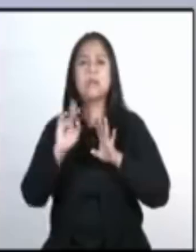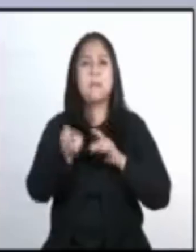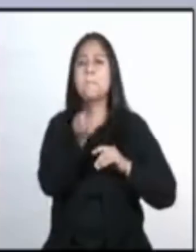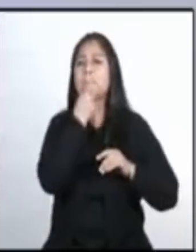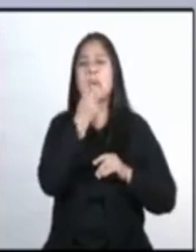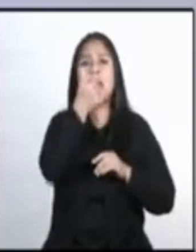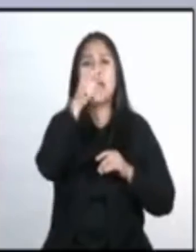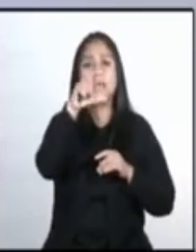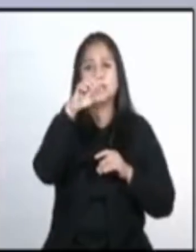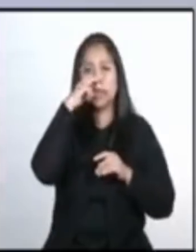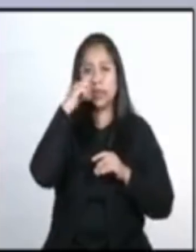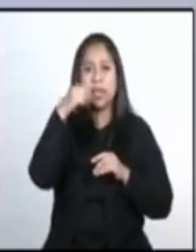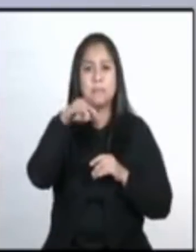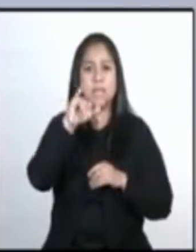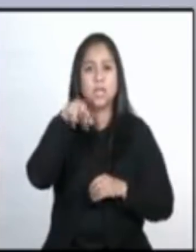acetaminofén,